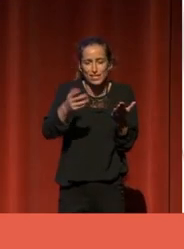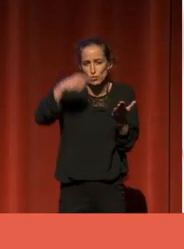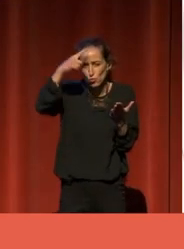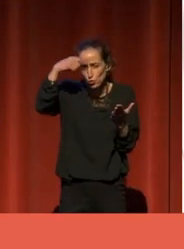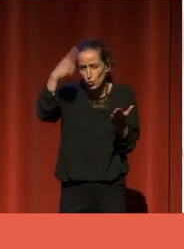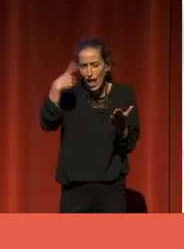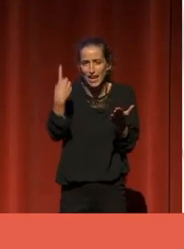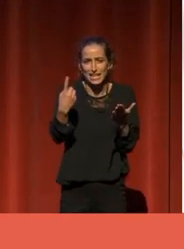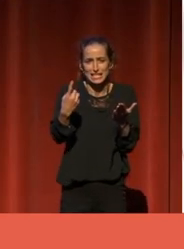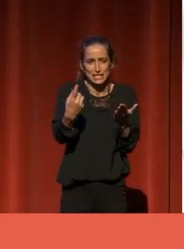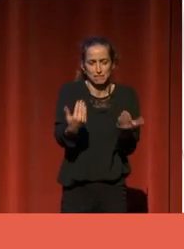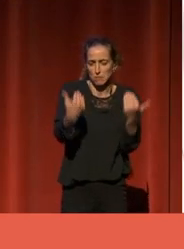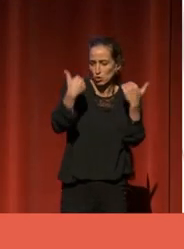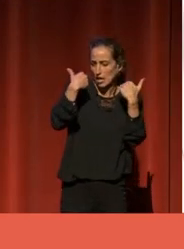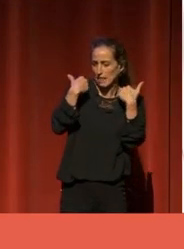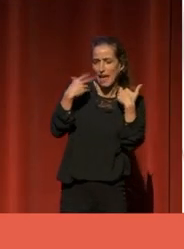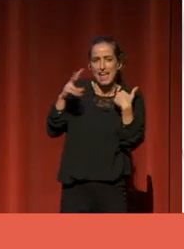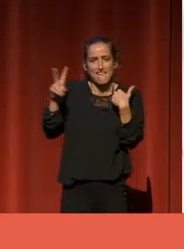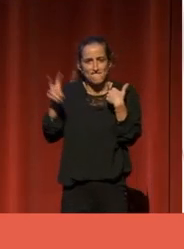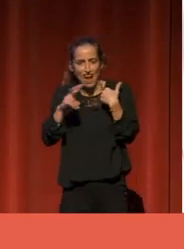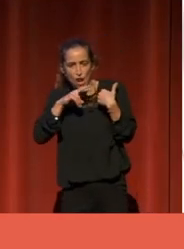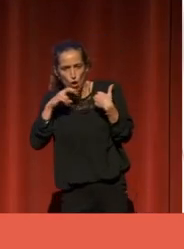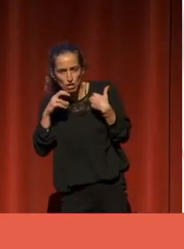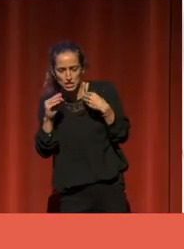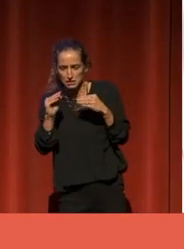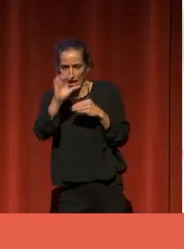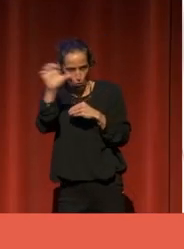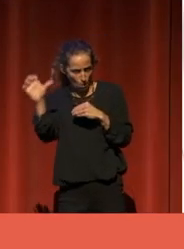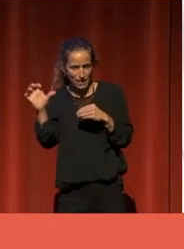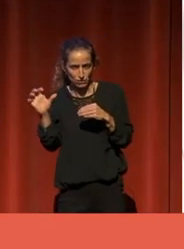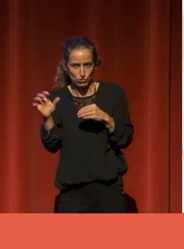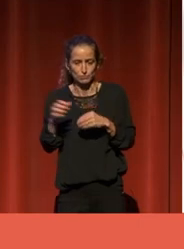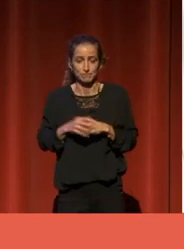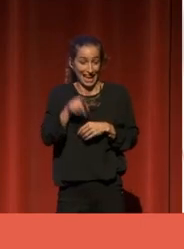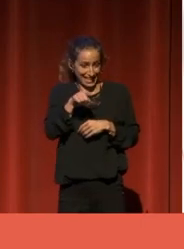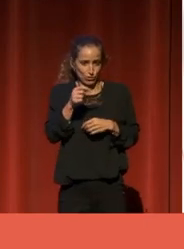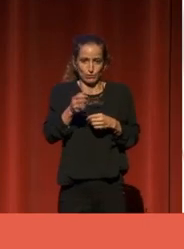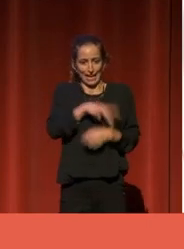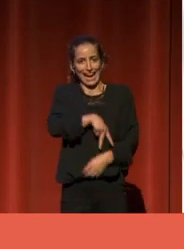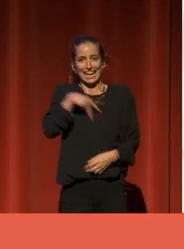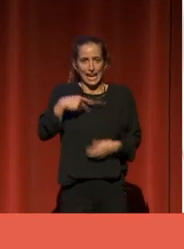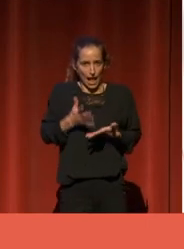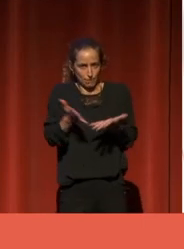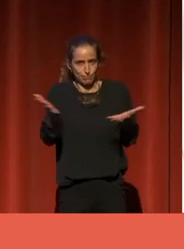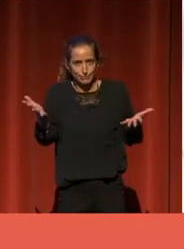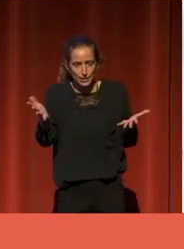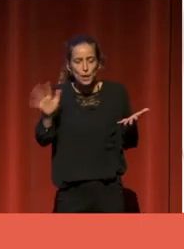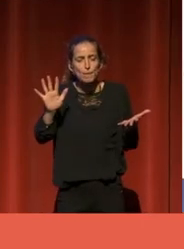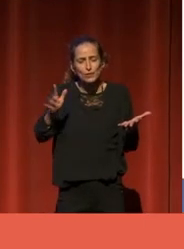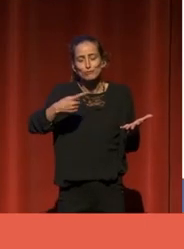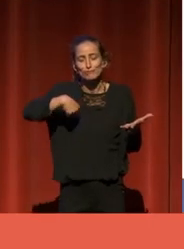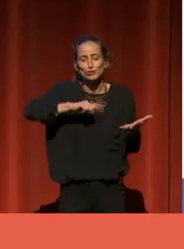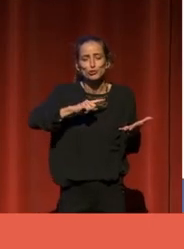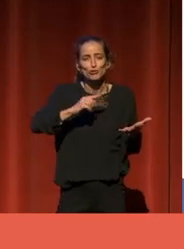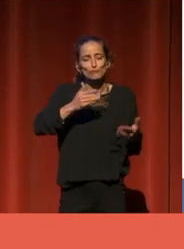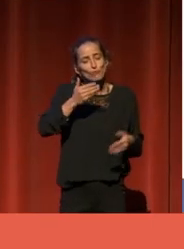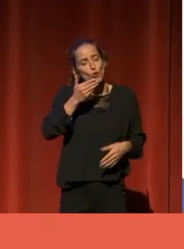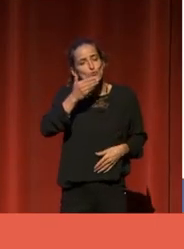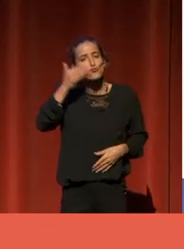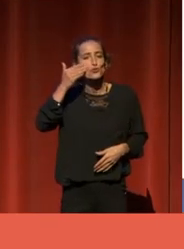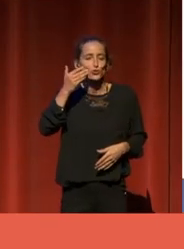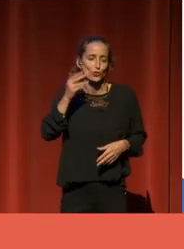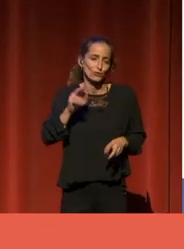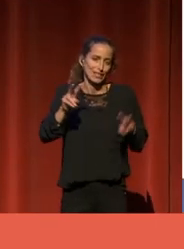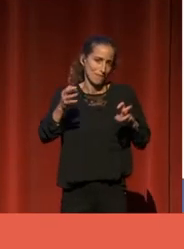valores europeos bueno Esto es muy amplio pero también estamos muy orgullosos de que esté en el